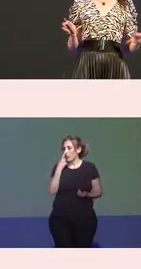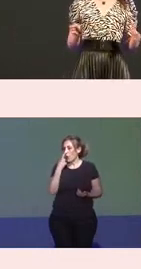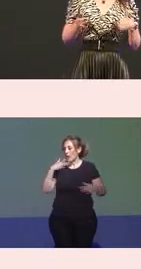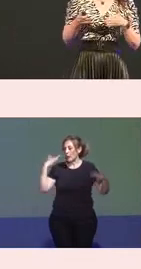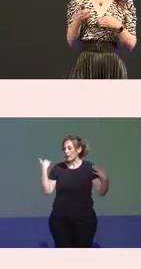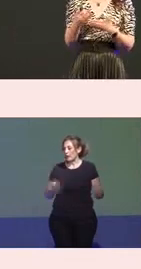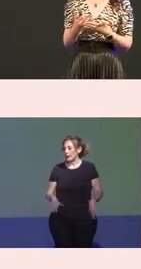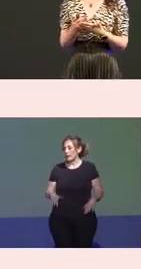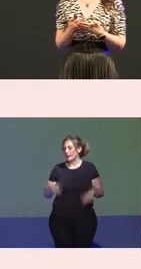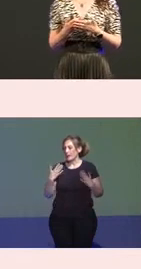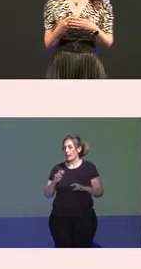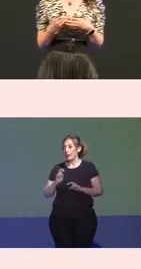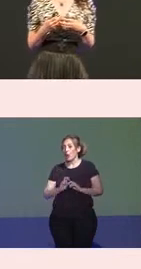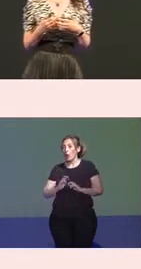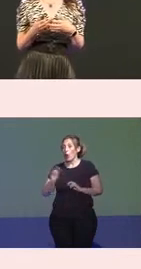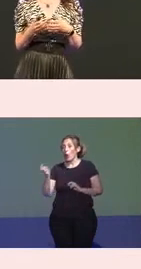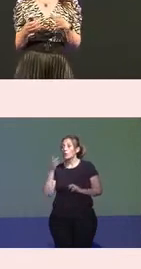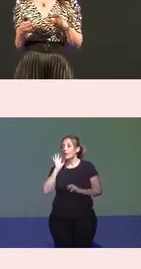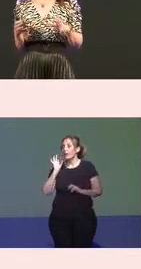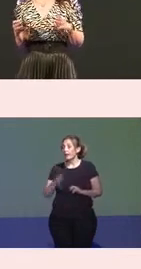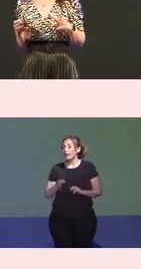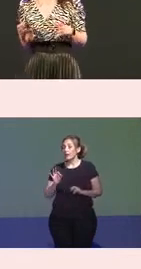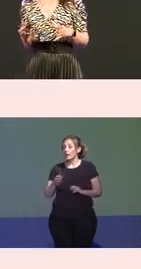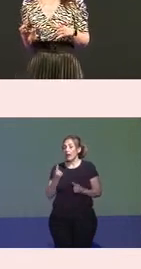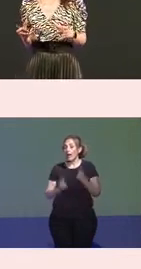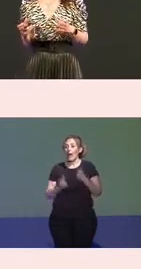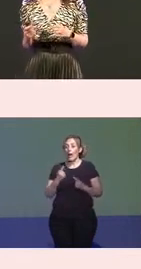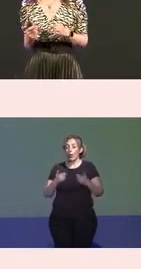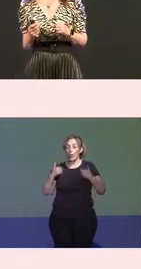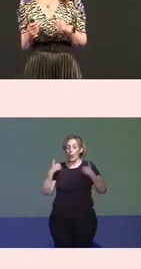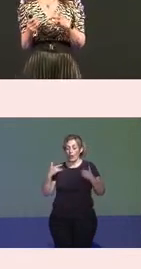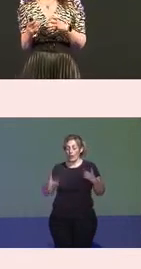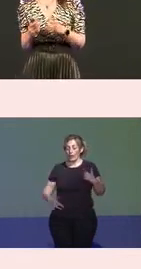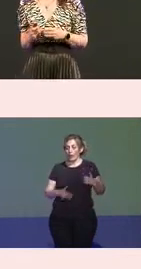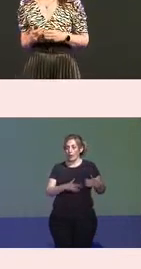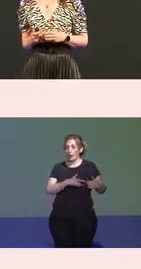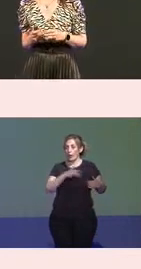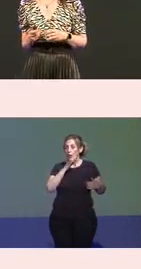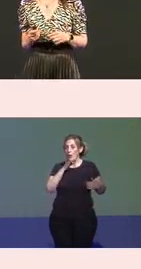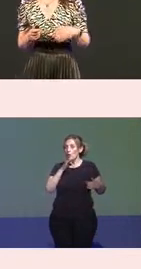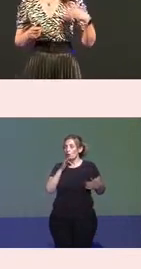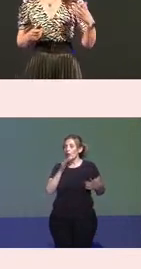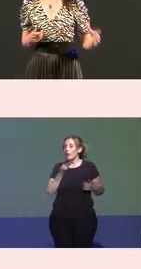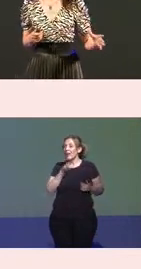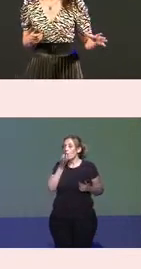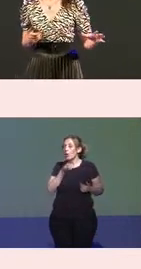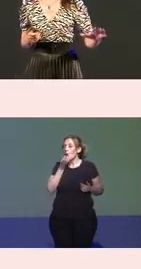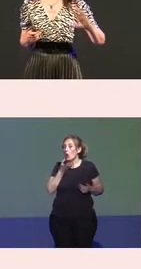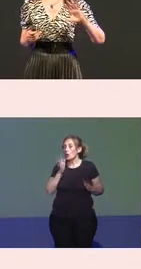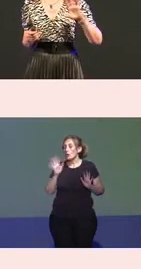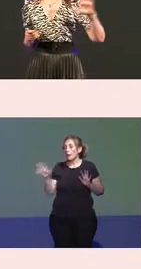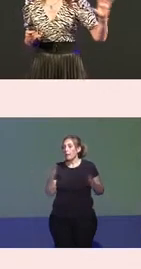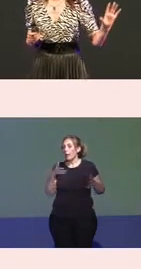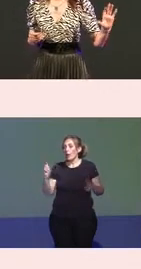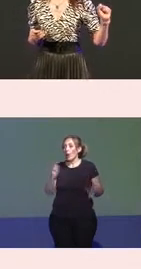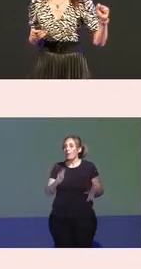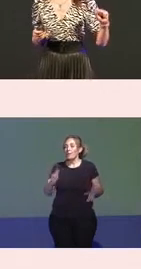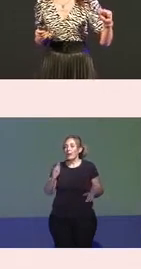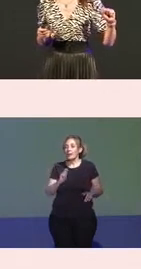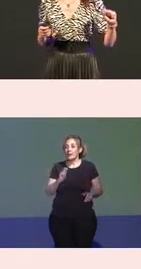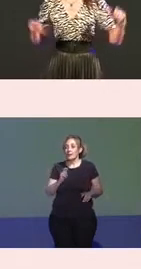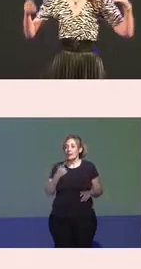fatal Pero por otro era cierto que en algunas partes el cuerpo todavía estaba rosado Así que le calculó unos meses dijo